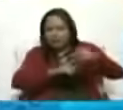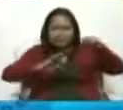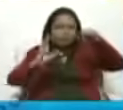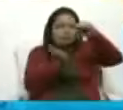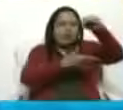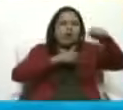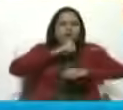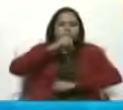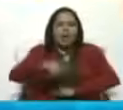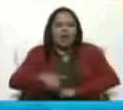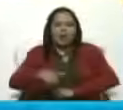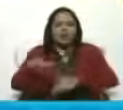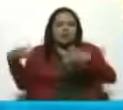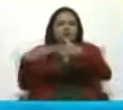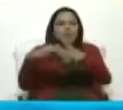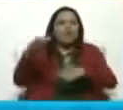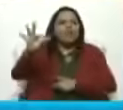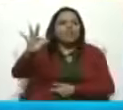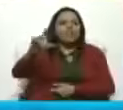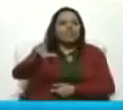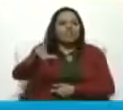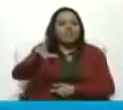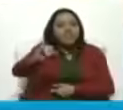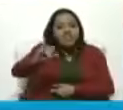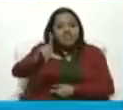mal de los filisteos.